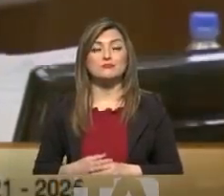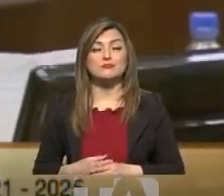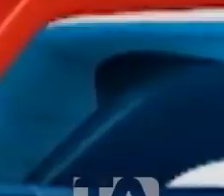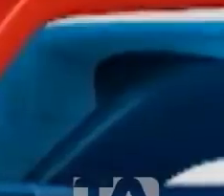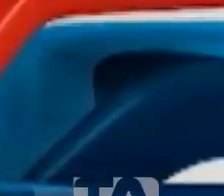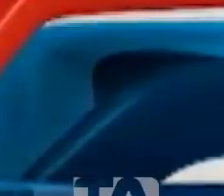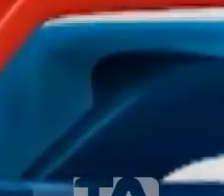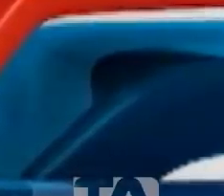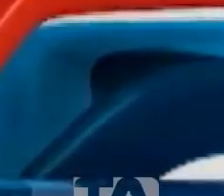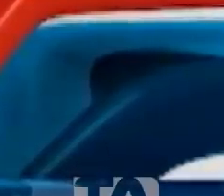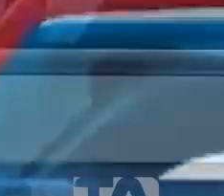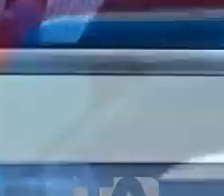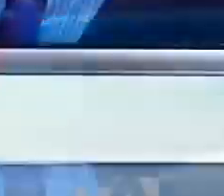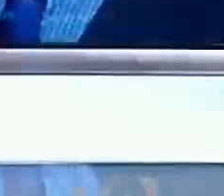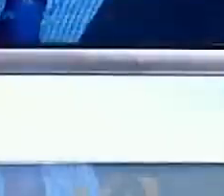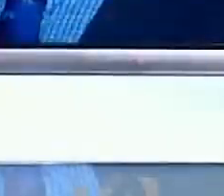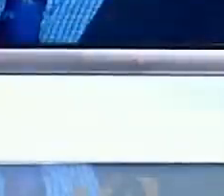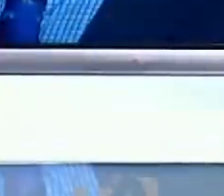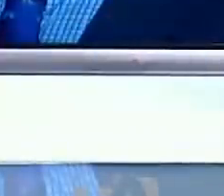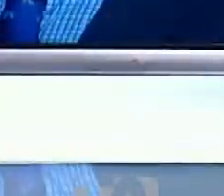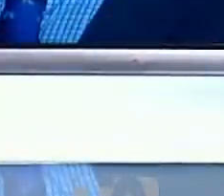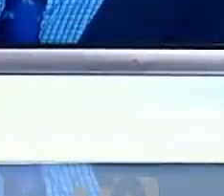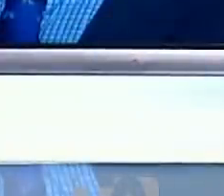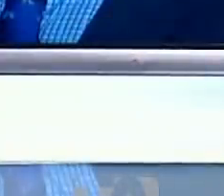24 horas.